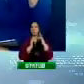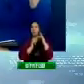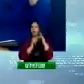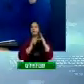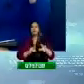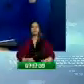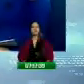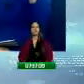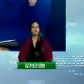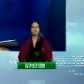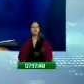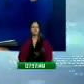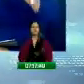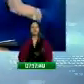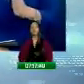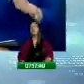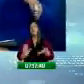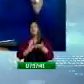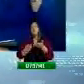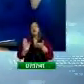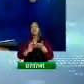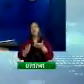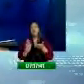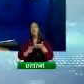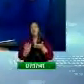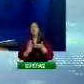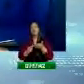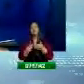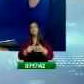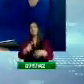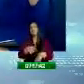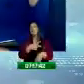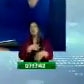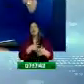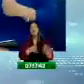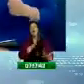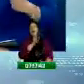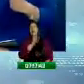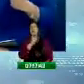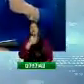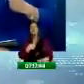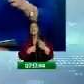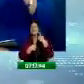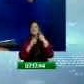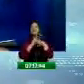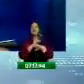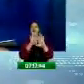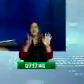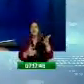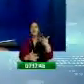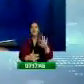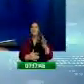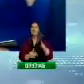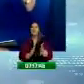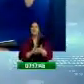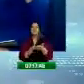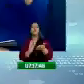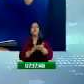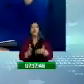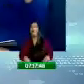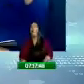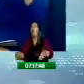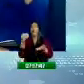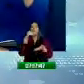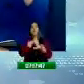Ministra, perdóneme, pero hay un poco de problemas con la claridad con la que le puedo escuchar. En